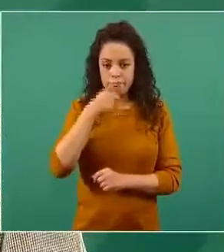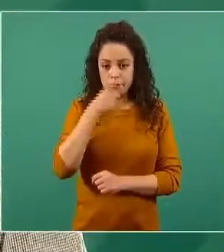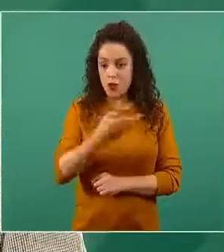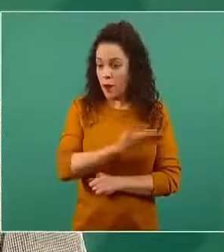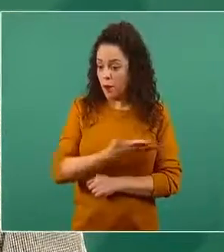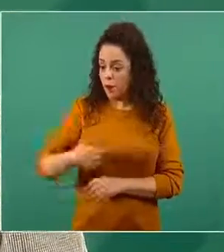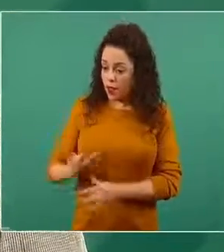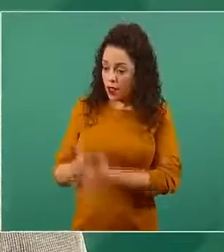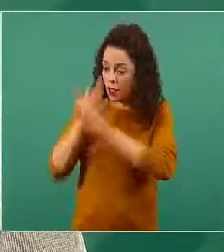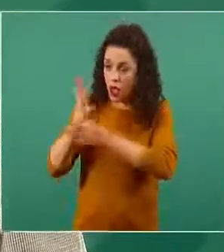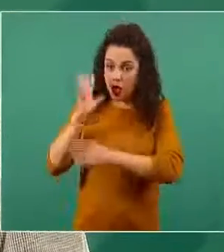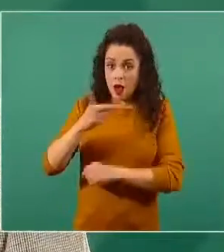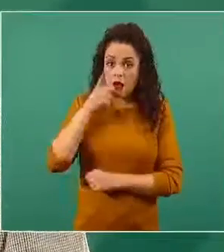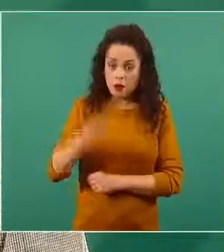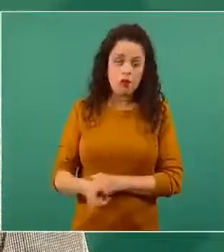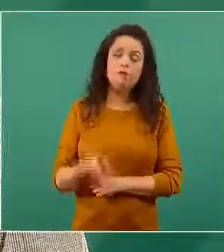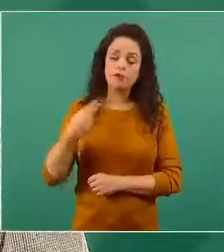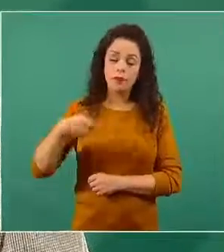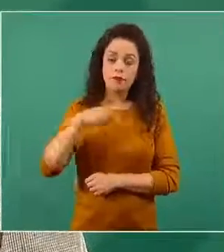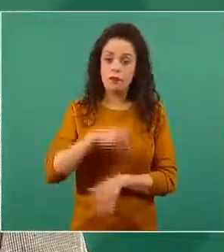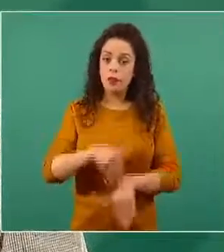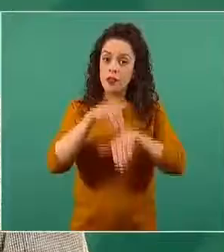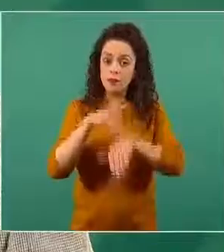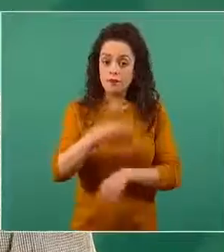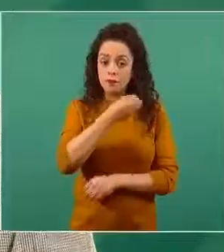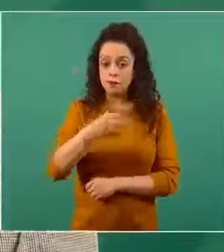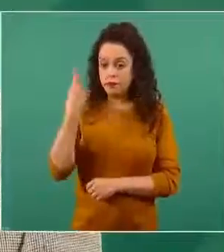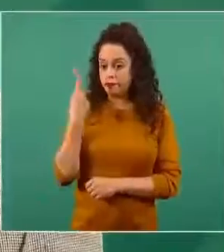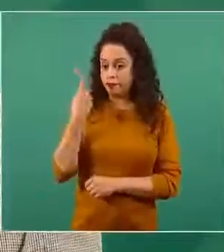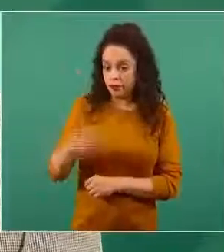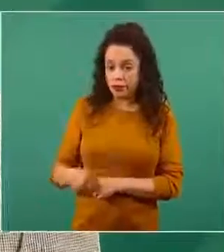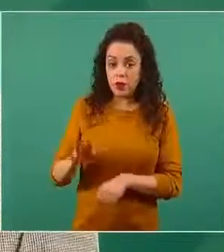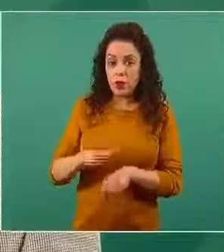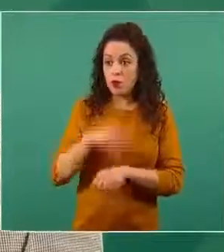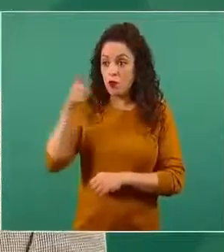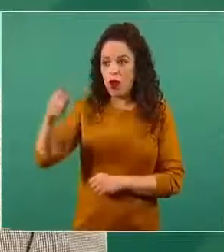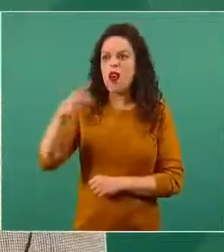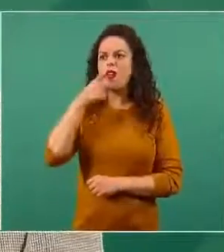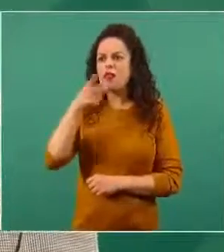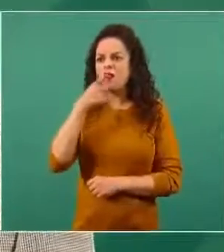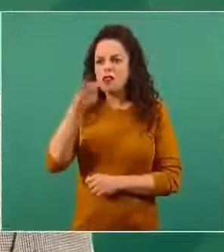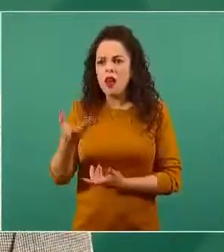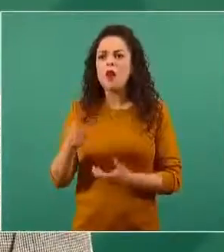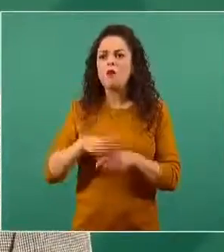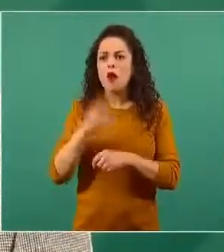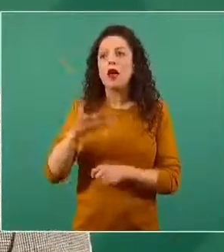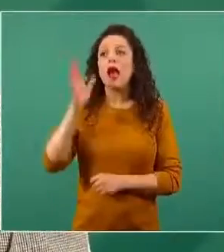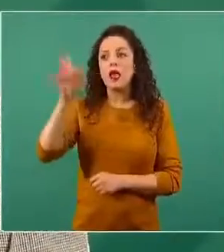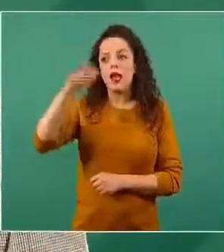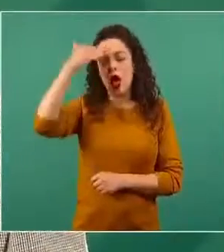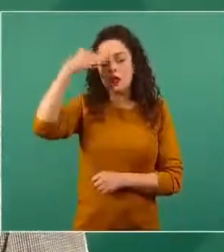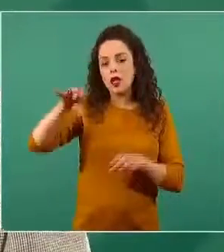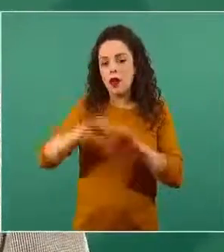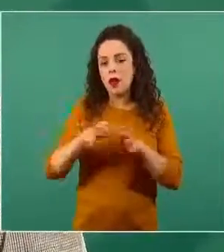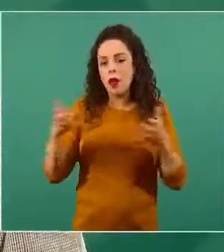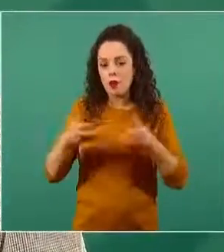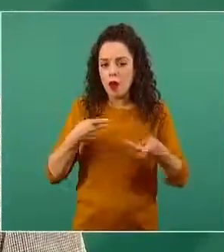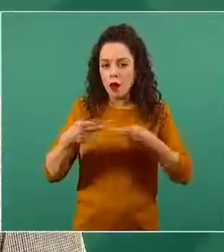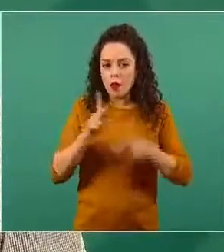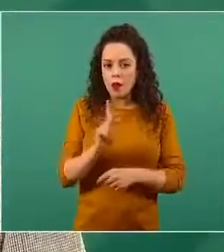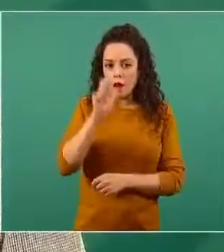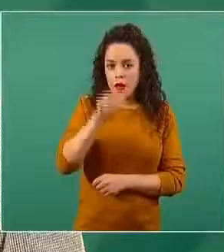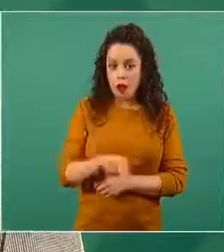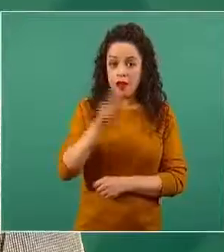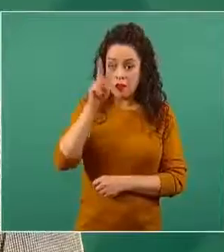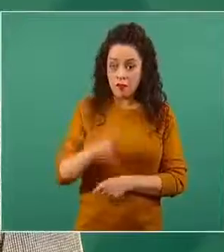el presidente, se cumple, porque cuando lo dice es porque ya tiene en mente cómo lo vamos a lograr y lo hemos logrado y eso nos da